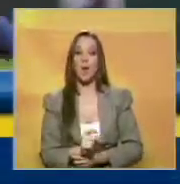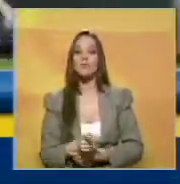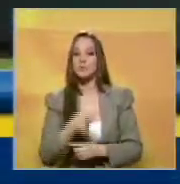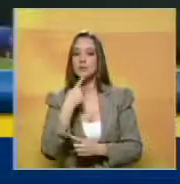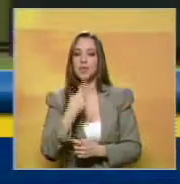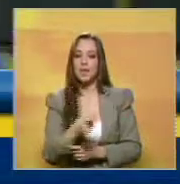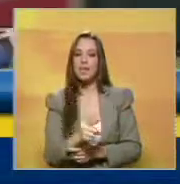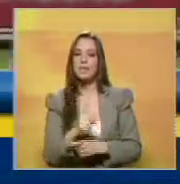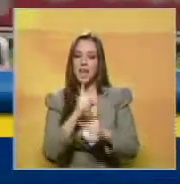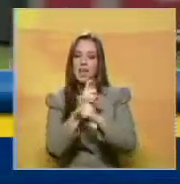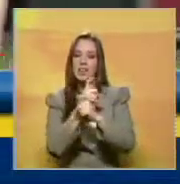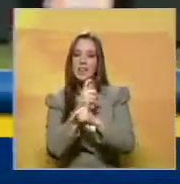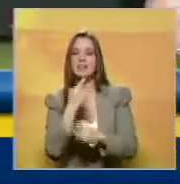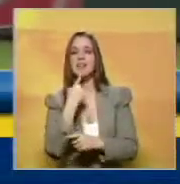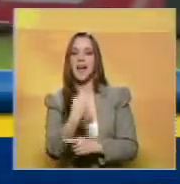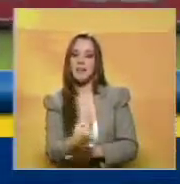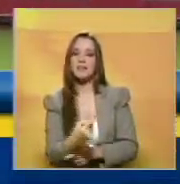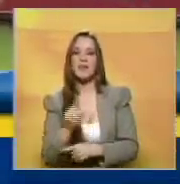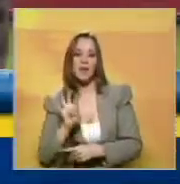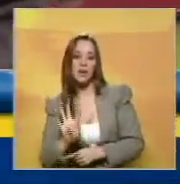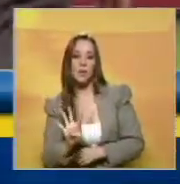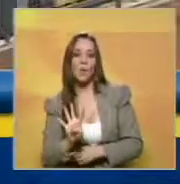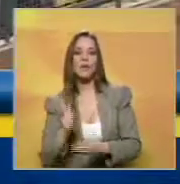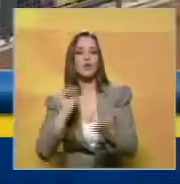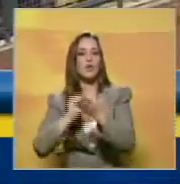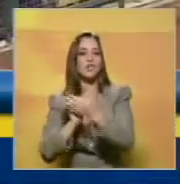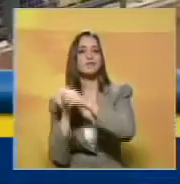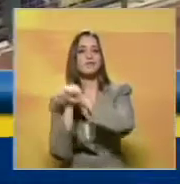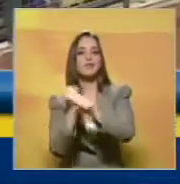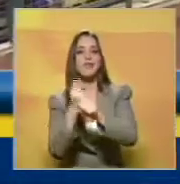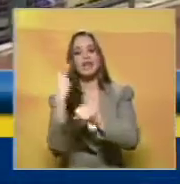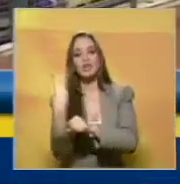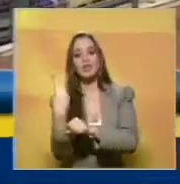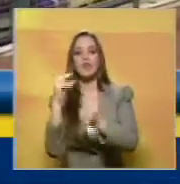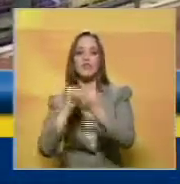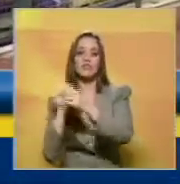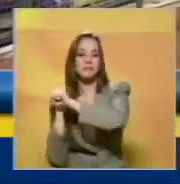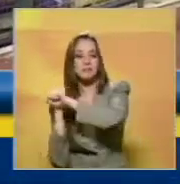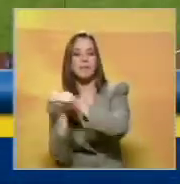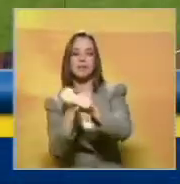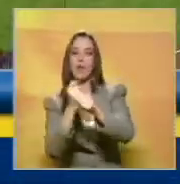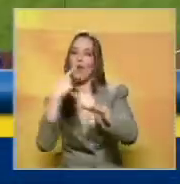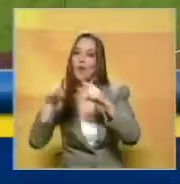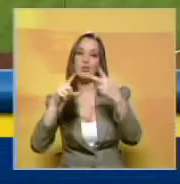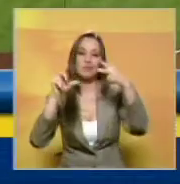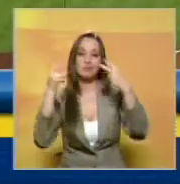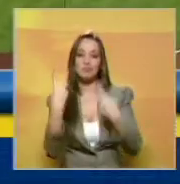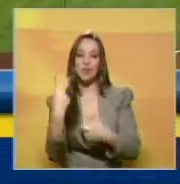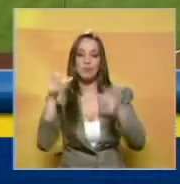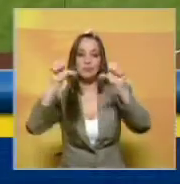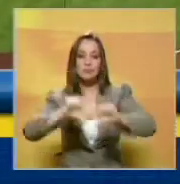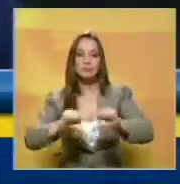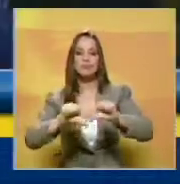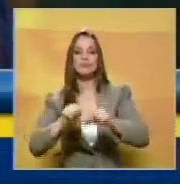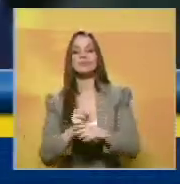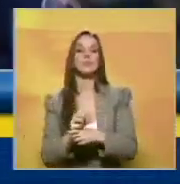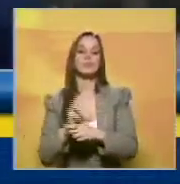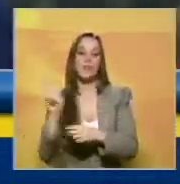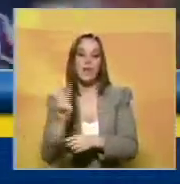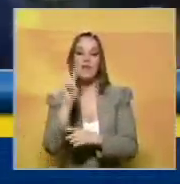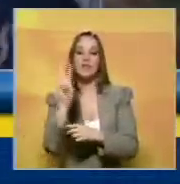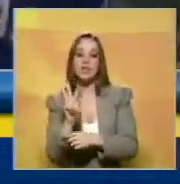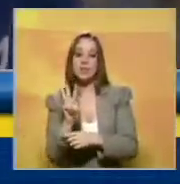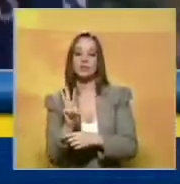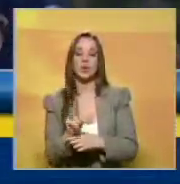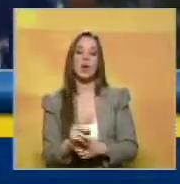solo 5 días. Odor se fue de 4-2 con bola cerca, 2 remolcadas y par de anotadas, y los Rangers de Texas blanquearon a los Astros de Houston